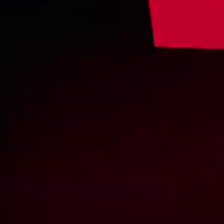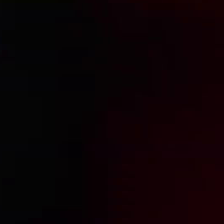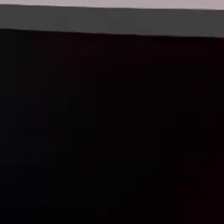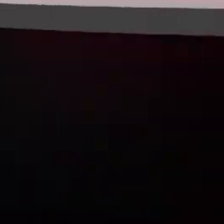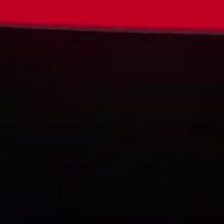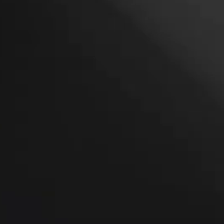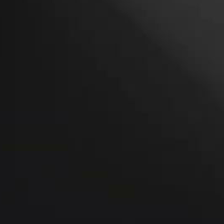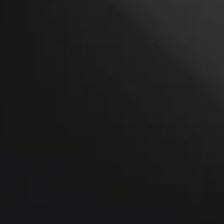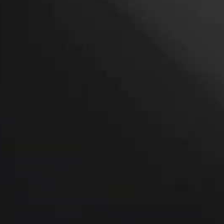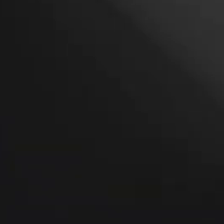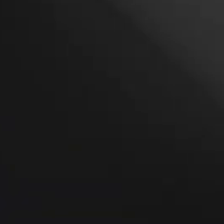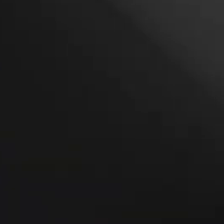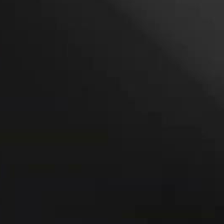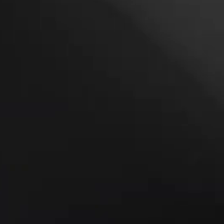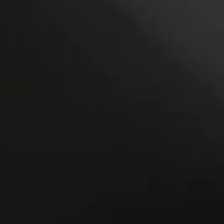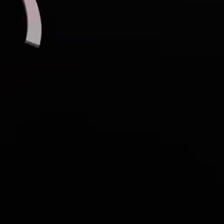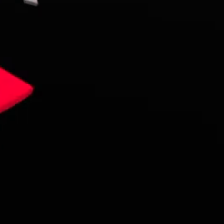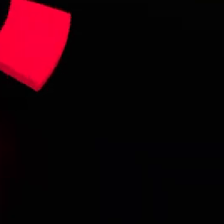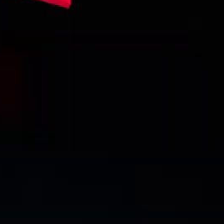o